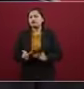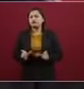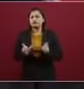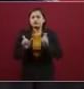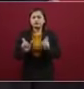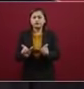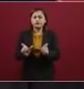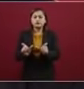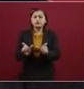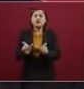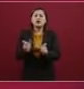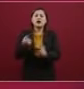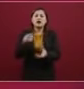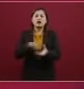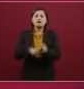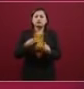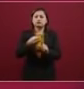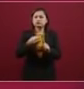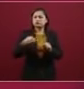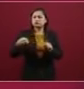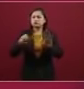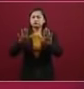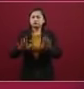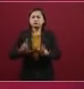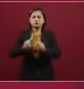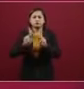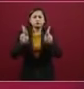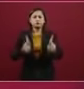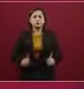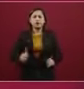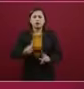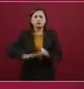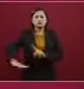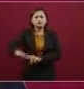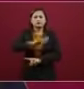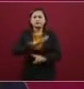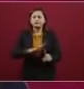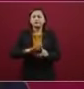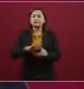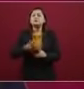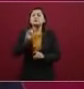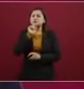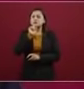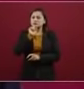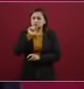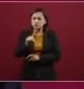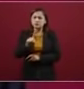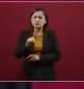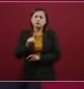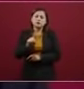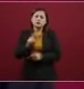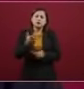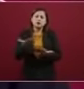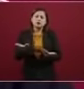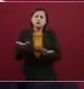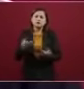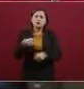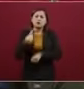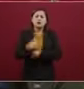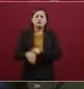y restablecer el orden y la paz social, así como prevenir la comisión de